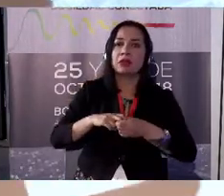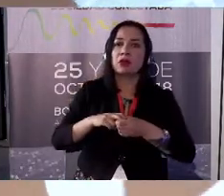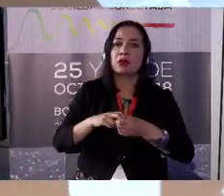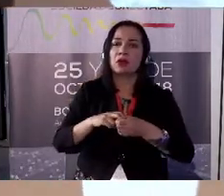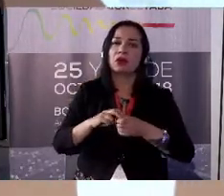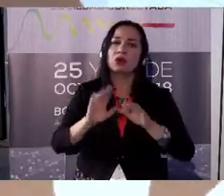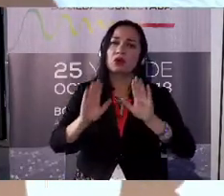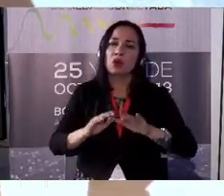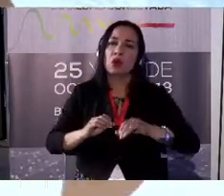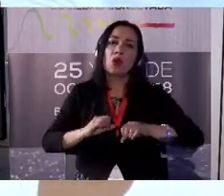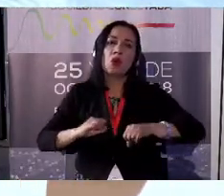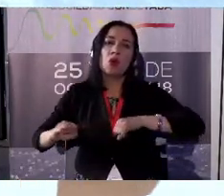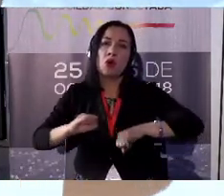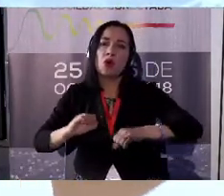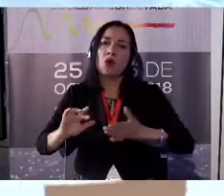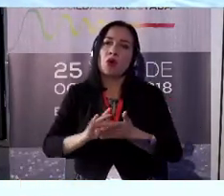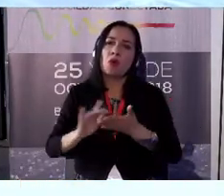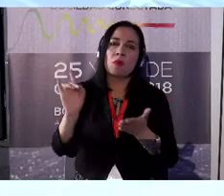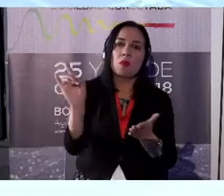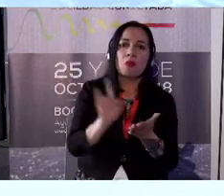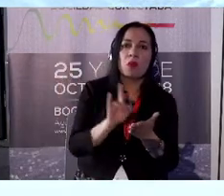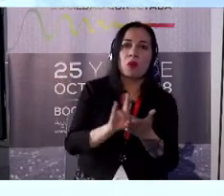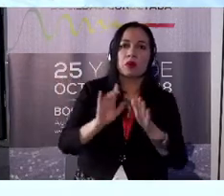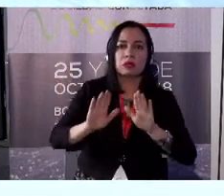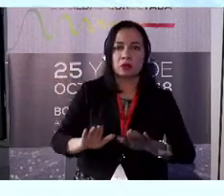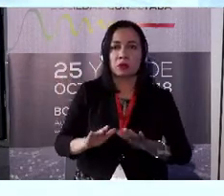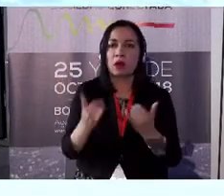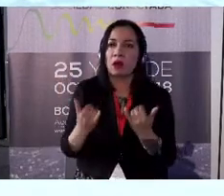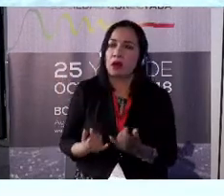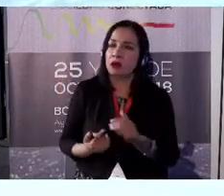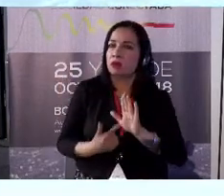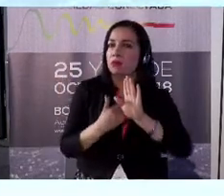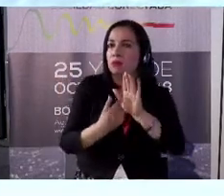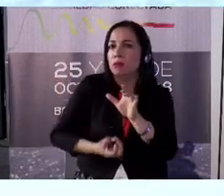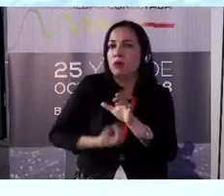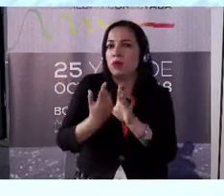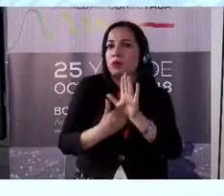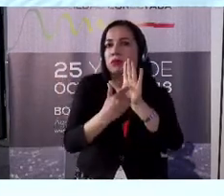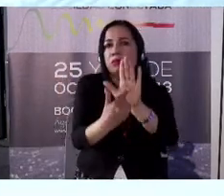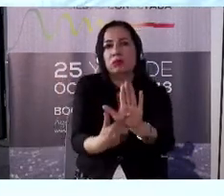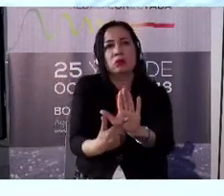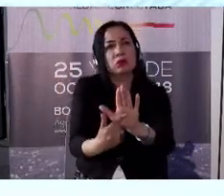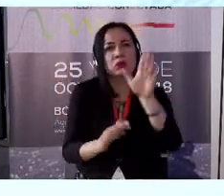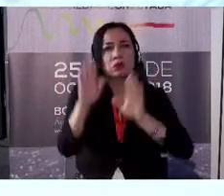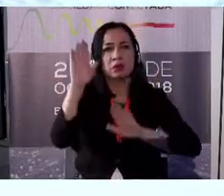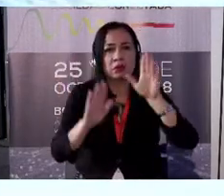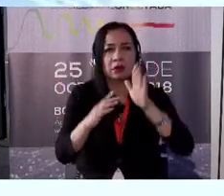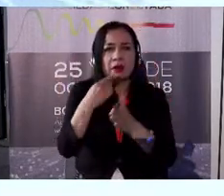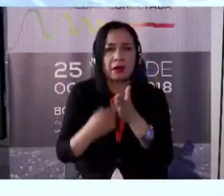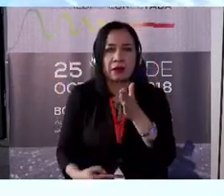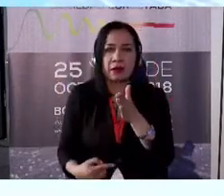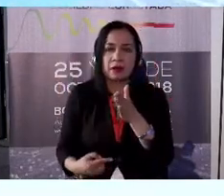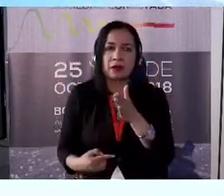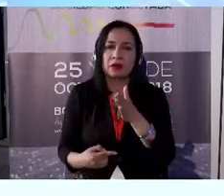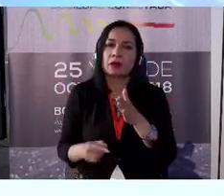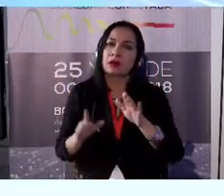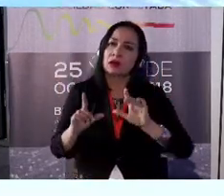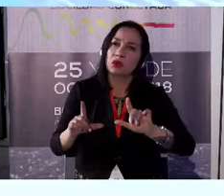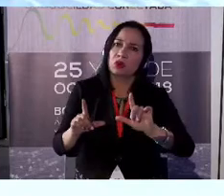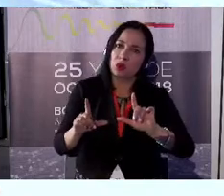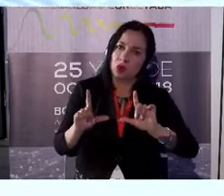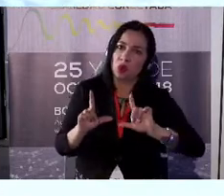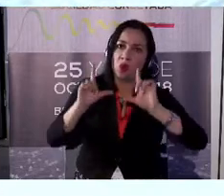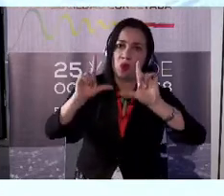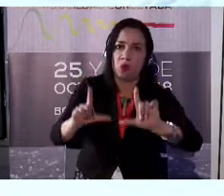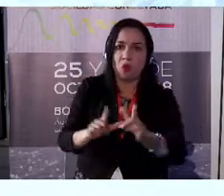ello, miremos qué es lo que llamamos aquí el producto, es decir, lo que vamos a subastar. El producto es una licencia para operar las